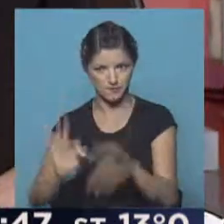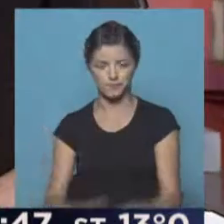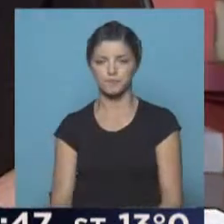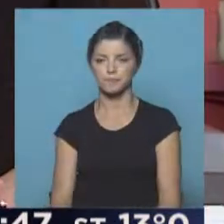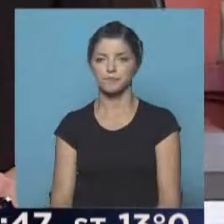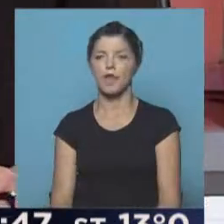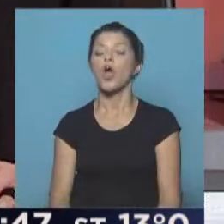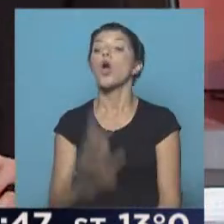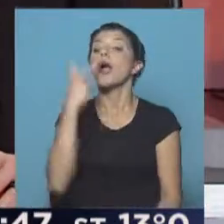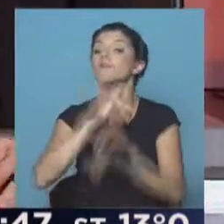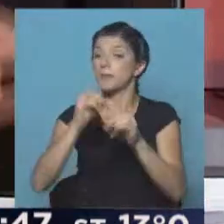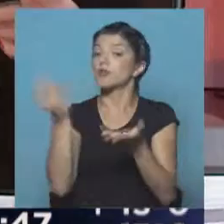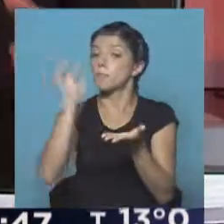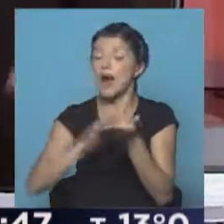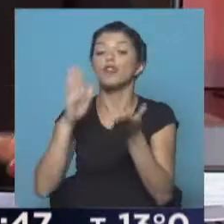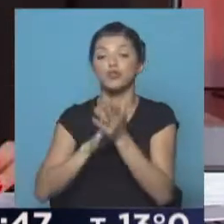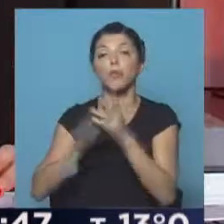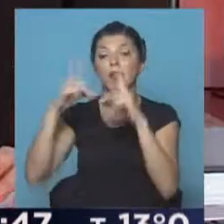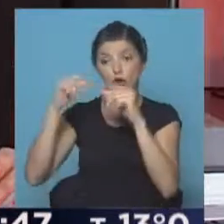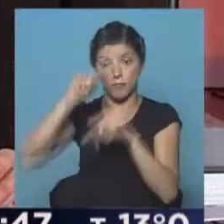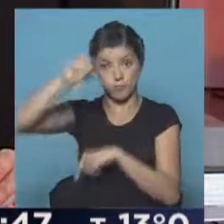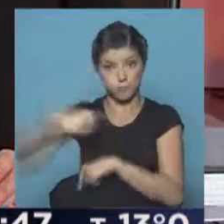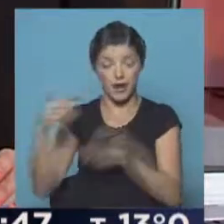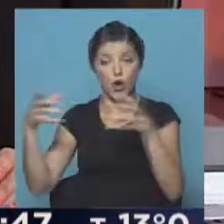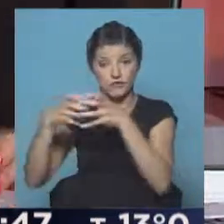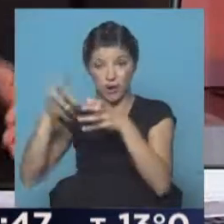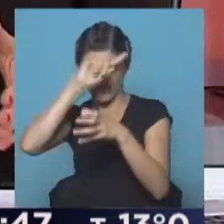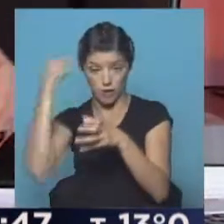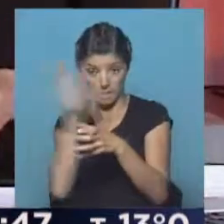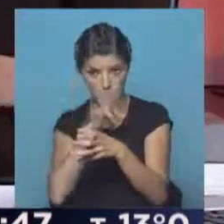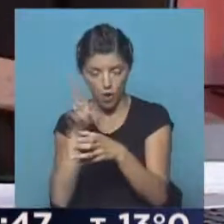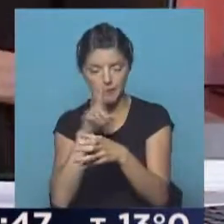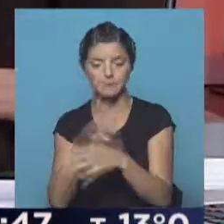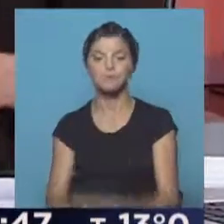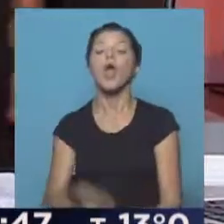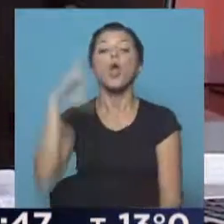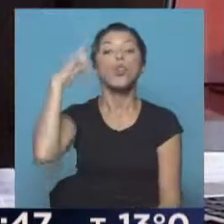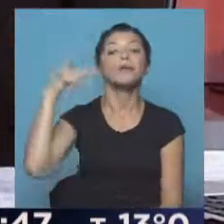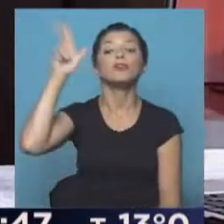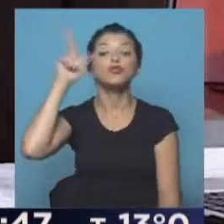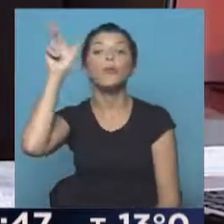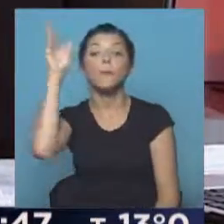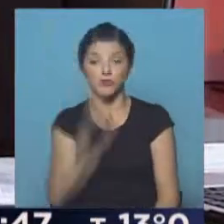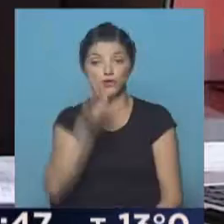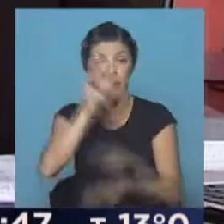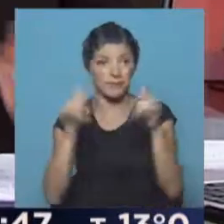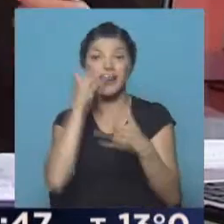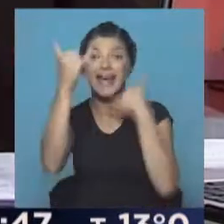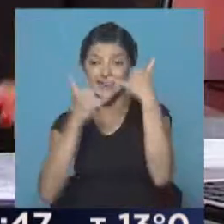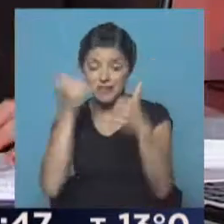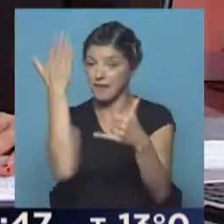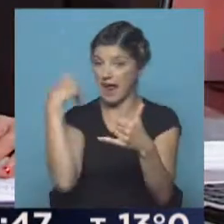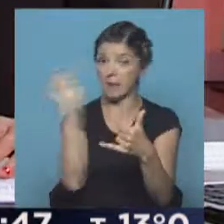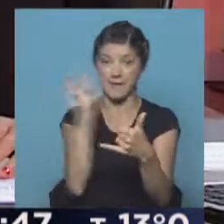Dos datos más que surgen de las estadísticas que está relevando el Consejo Nacional de la Mujer. El 98% de los llamados que se hicieron en septiembre